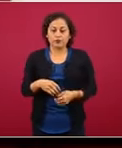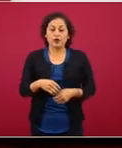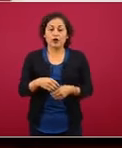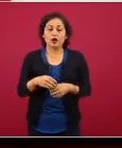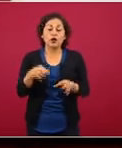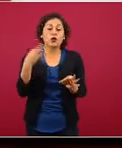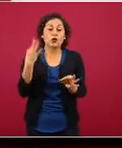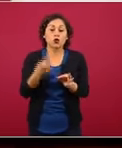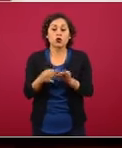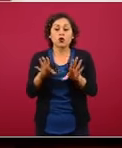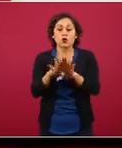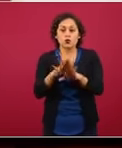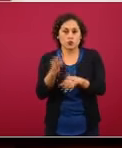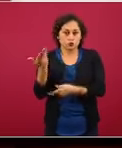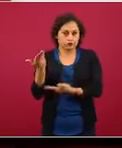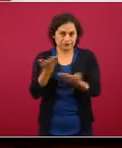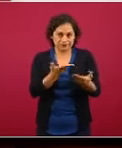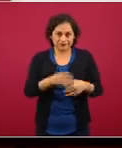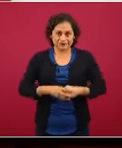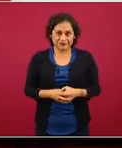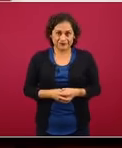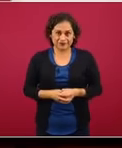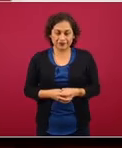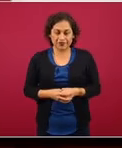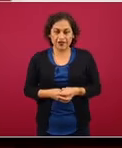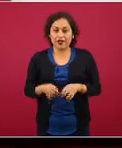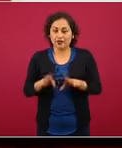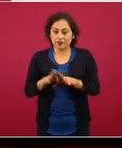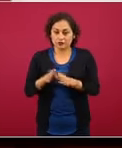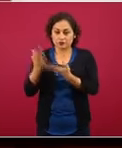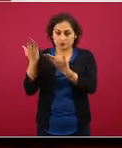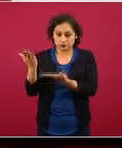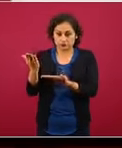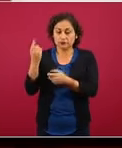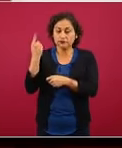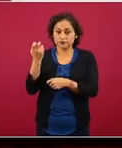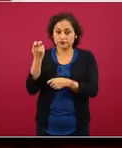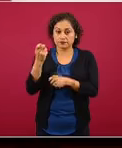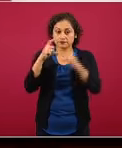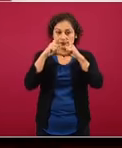utilizarlo así, cubriendo nariz y boca.